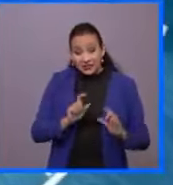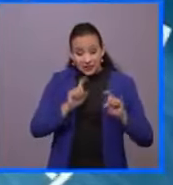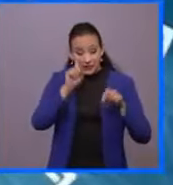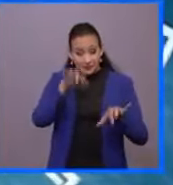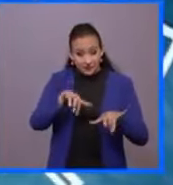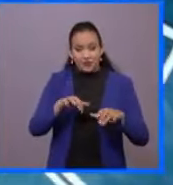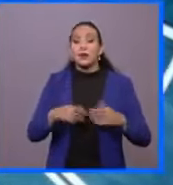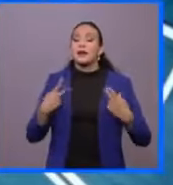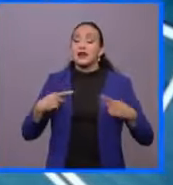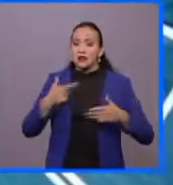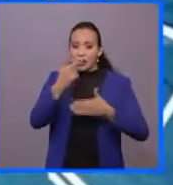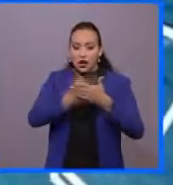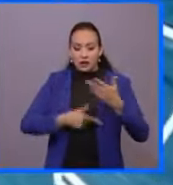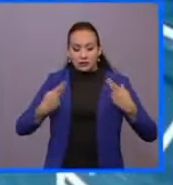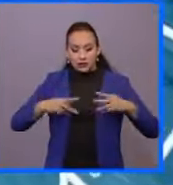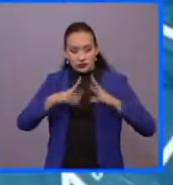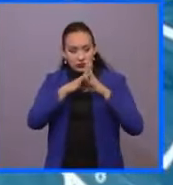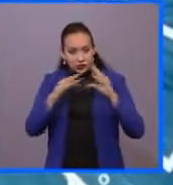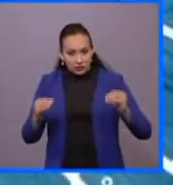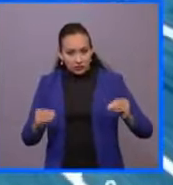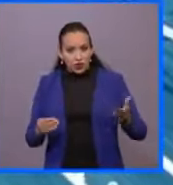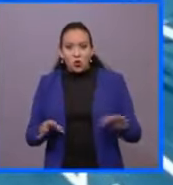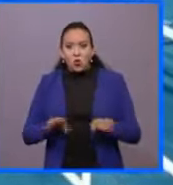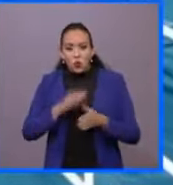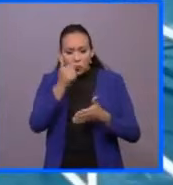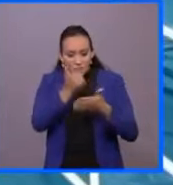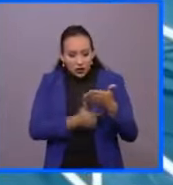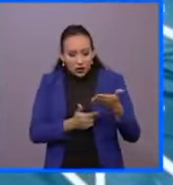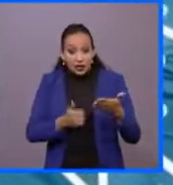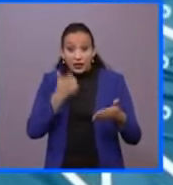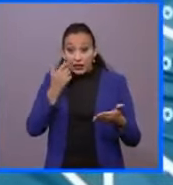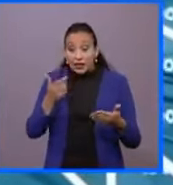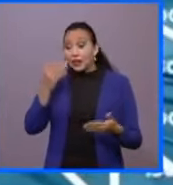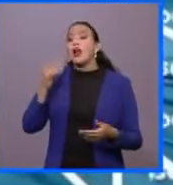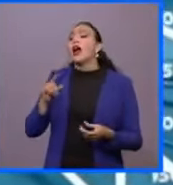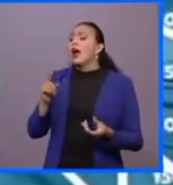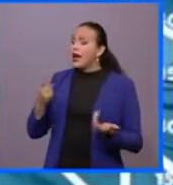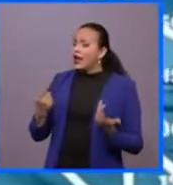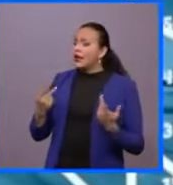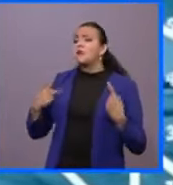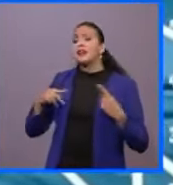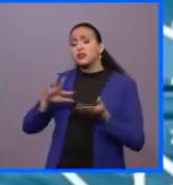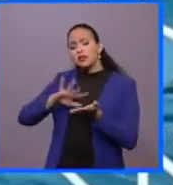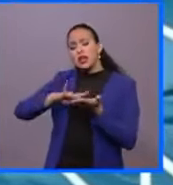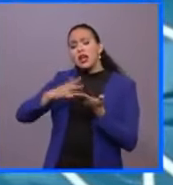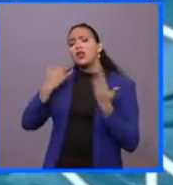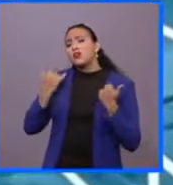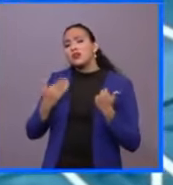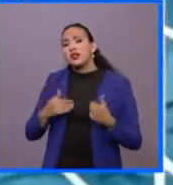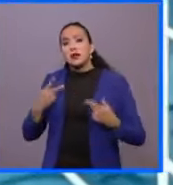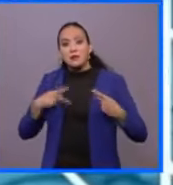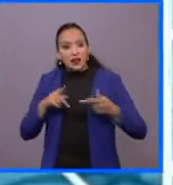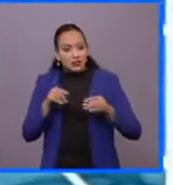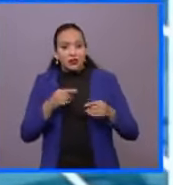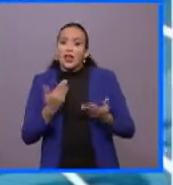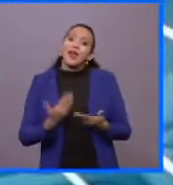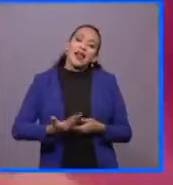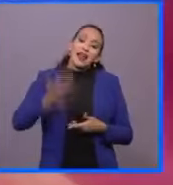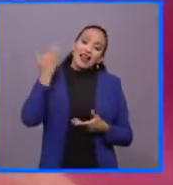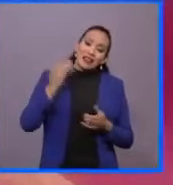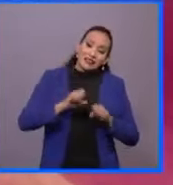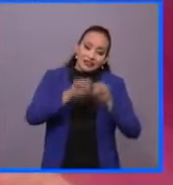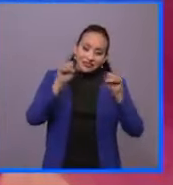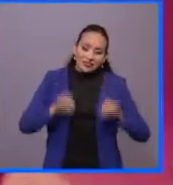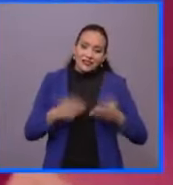de desaparecidos se sustentará únicamente en la Base Nacional de Carpetas de Investigación, con lo que quedarán fuera los casos donde